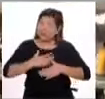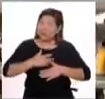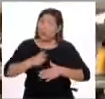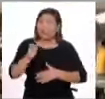de los indocumentados